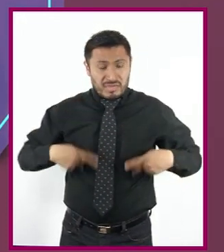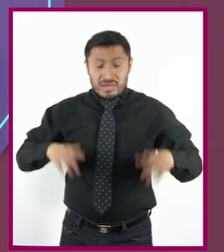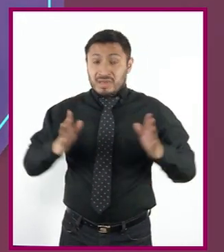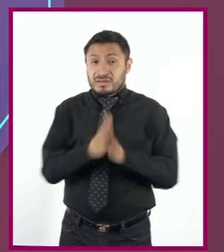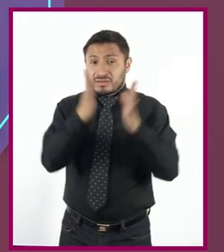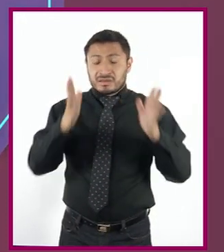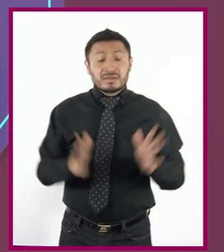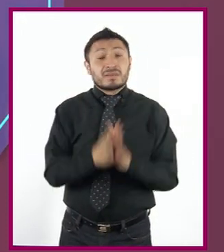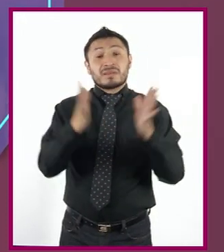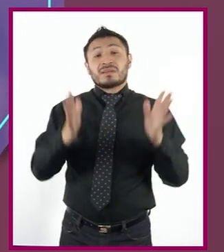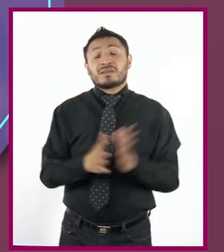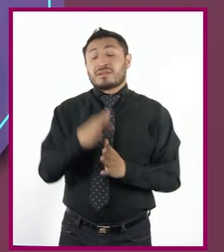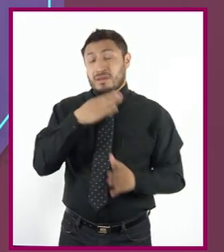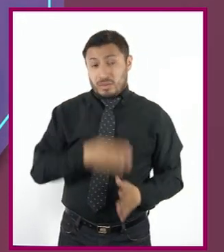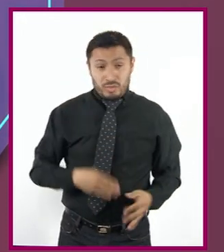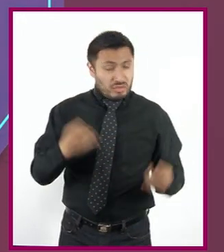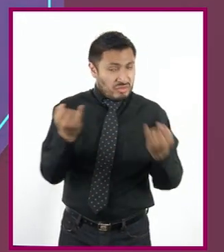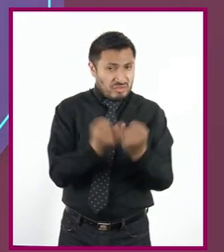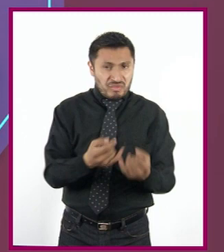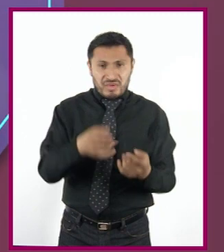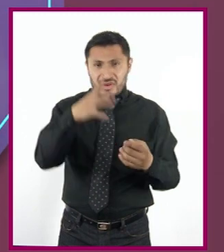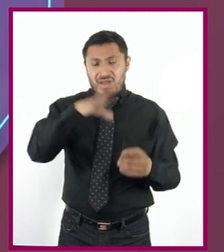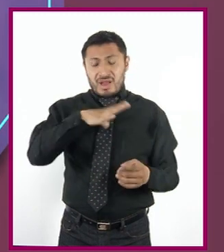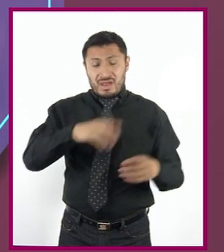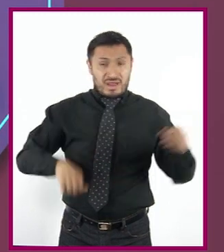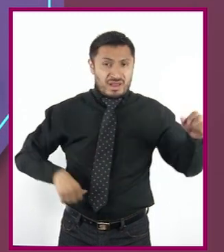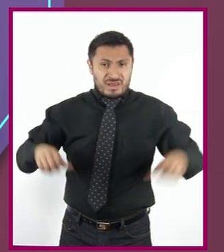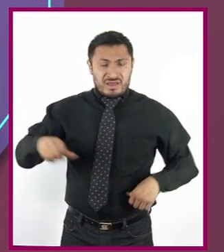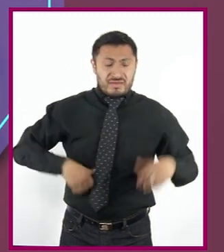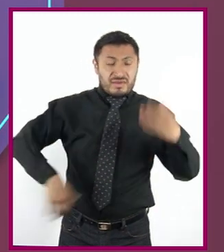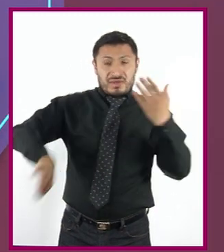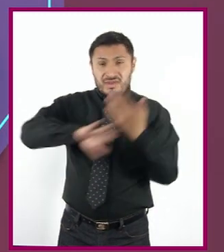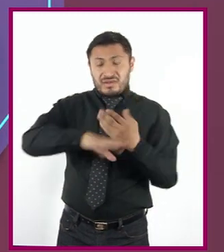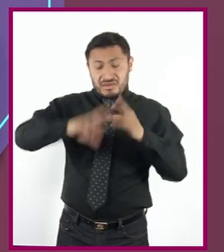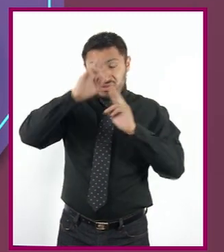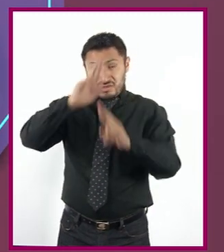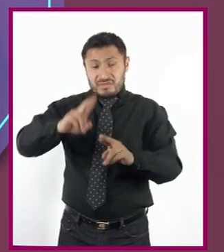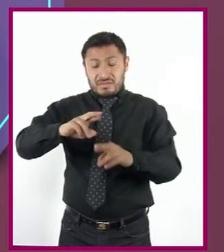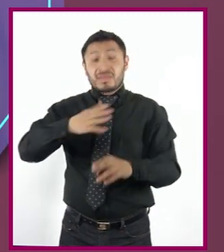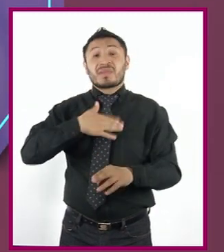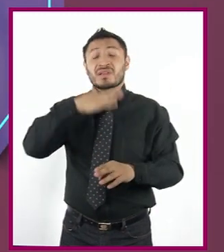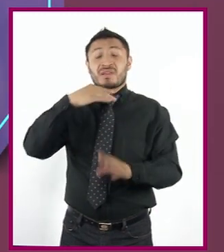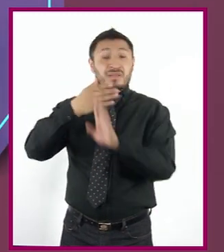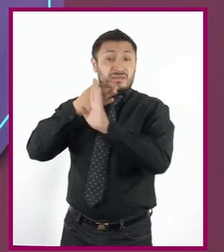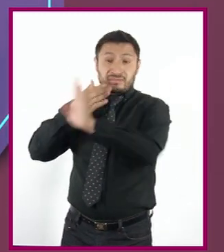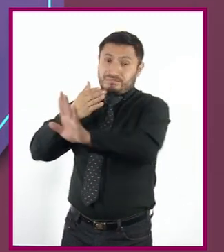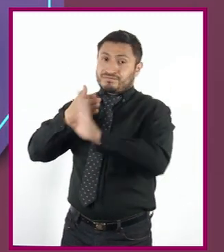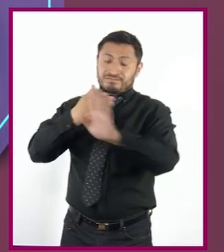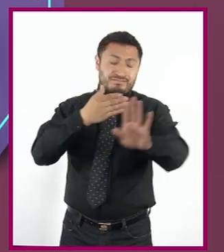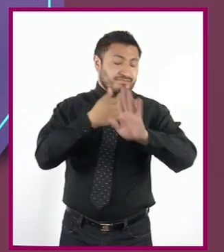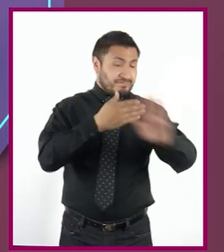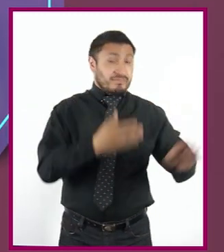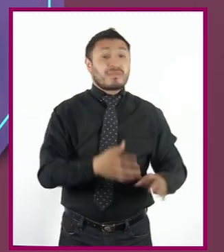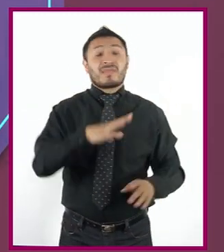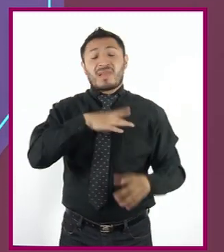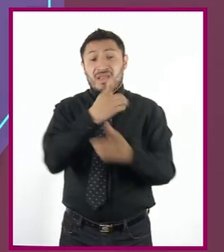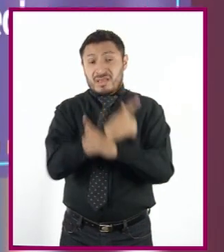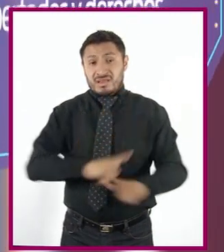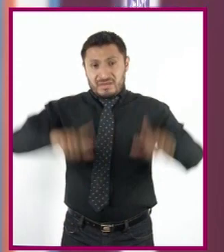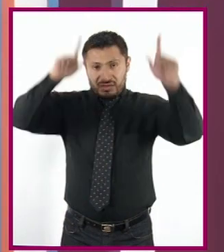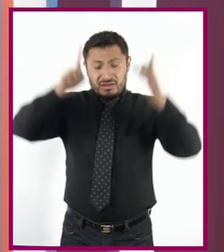participativos y justos que rechazan acciones que van en contra del respeto a la dignidad, libertades y